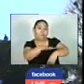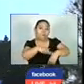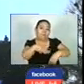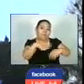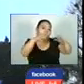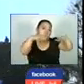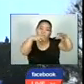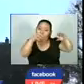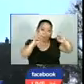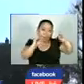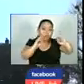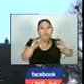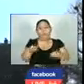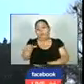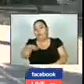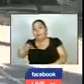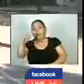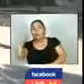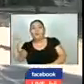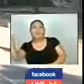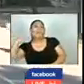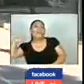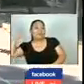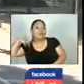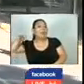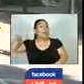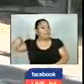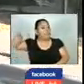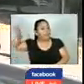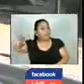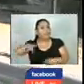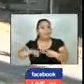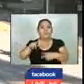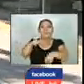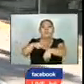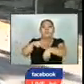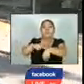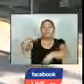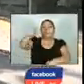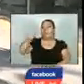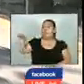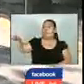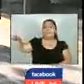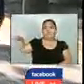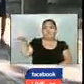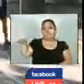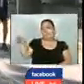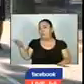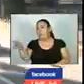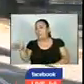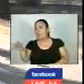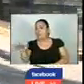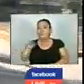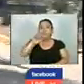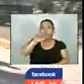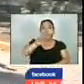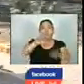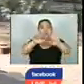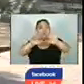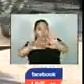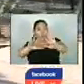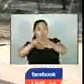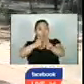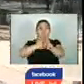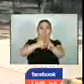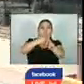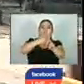a la zona oriental, particularmente en San Miguel, en marzo, las temperaturas máximas oscilen cerca de 38 grados